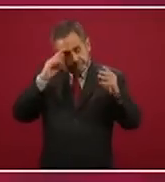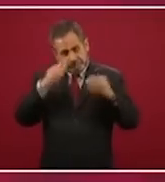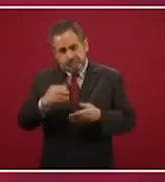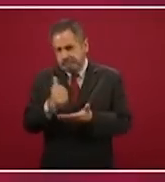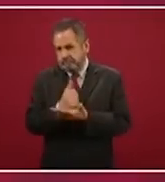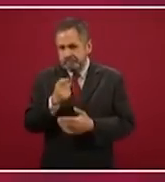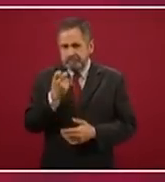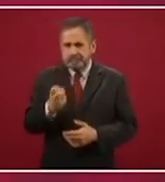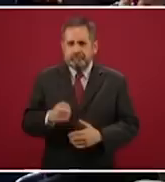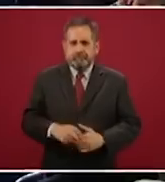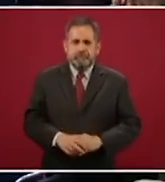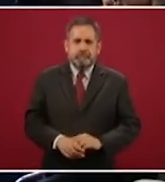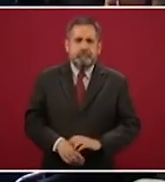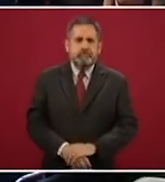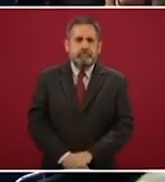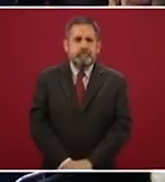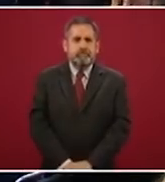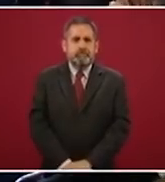ciudad.